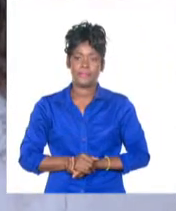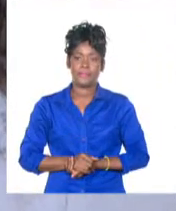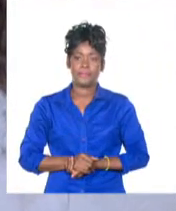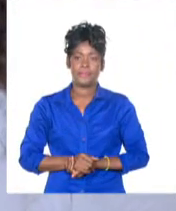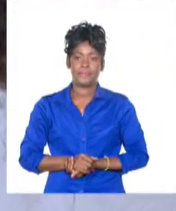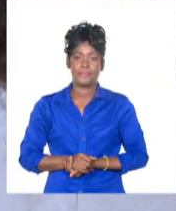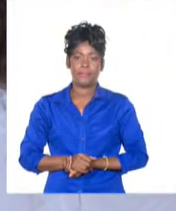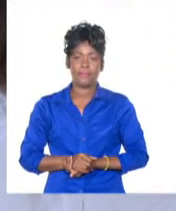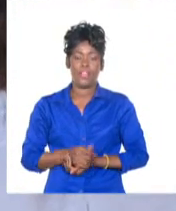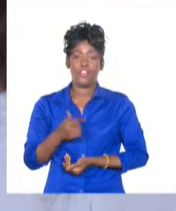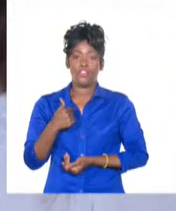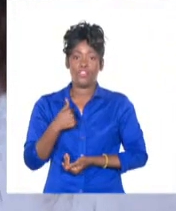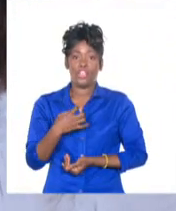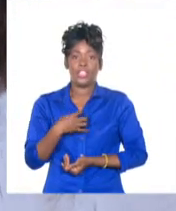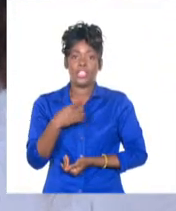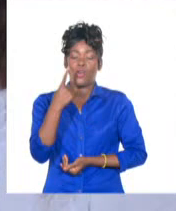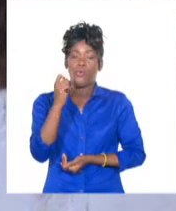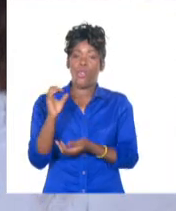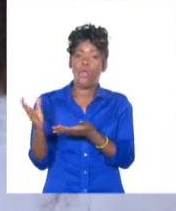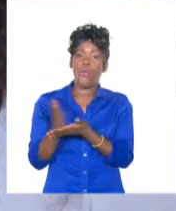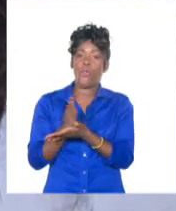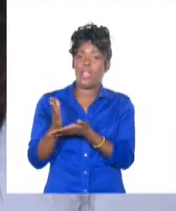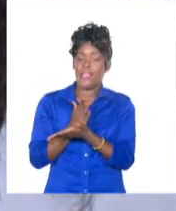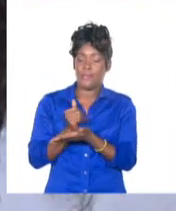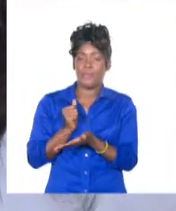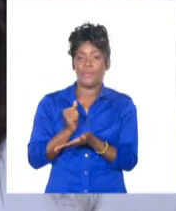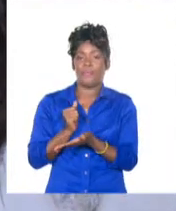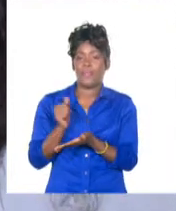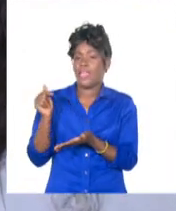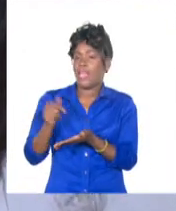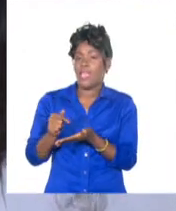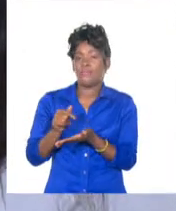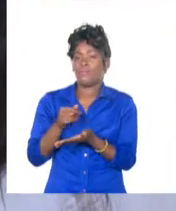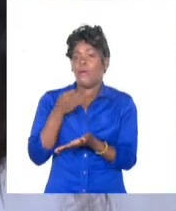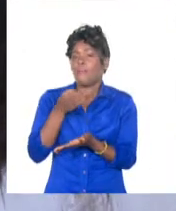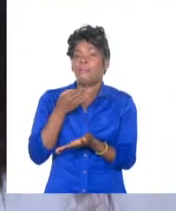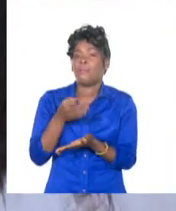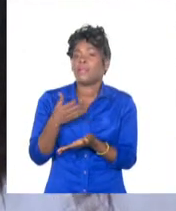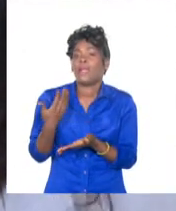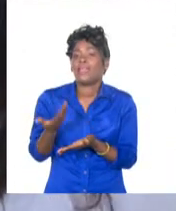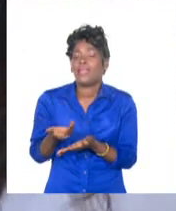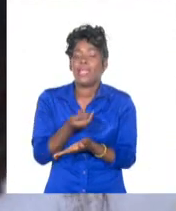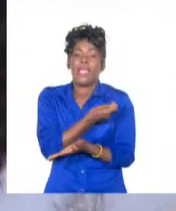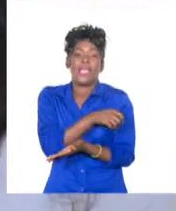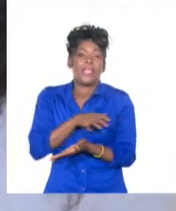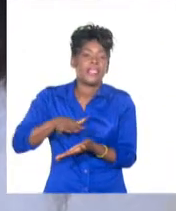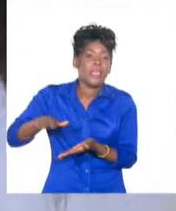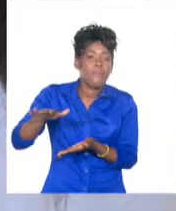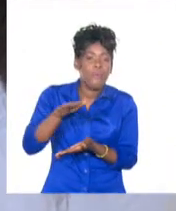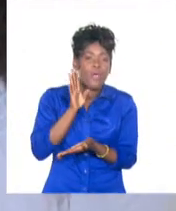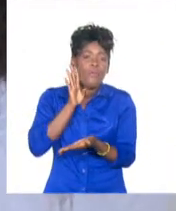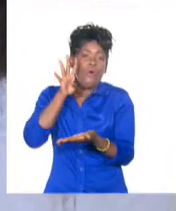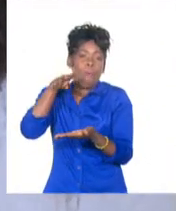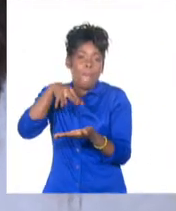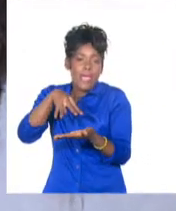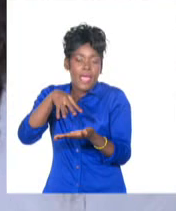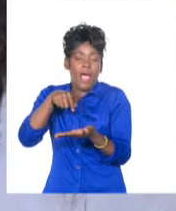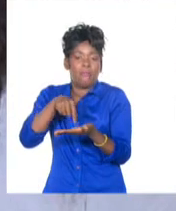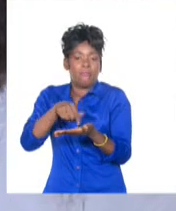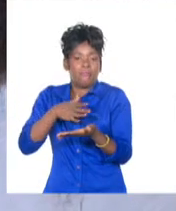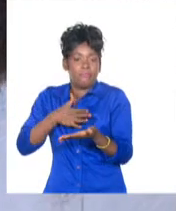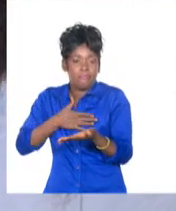Proverbios, es un libro un poco lúdico, que juega con la interacción del público con el libro. El